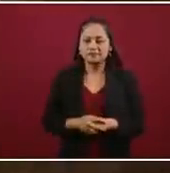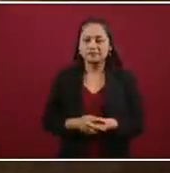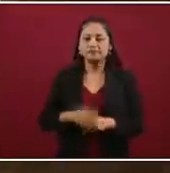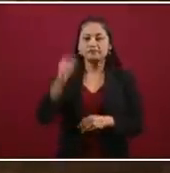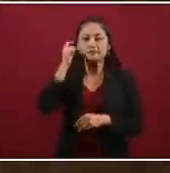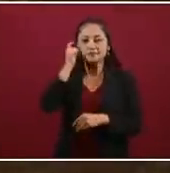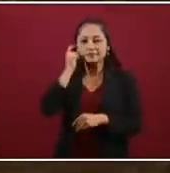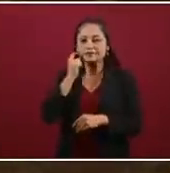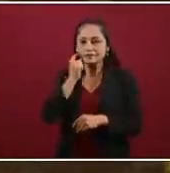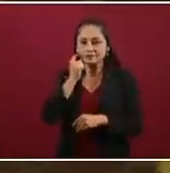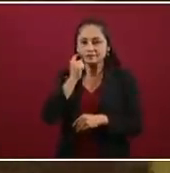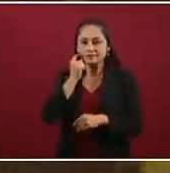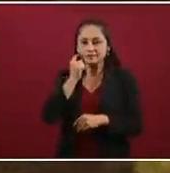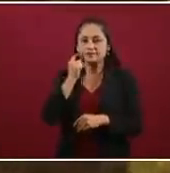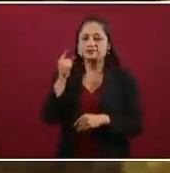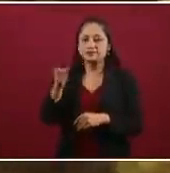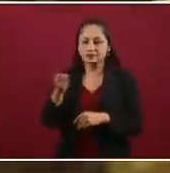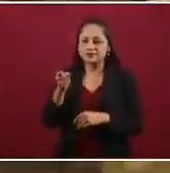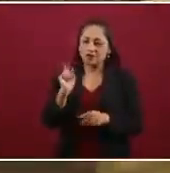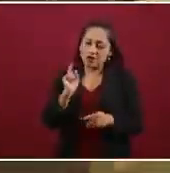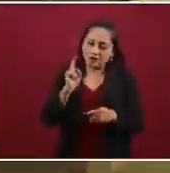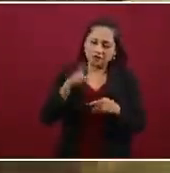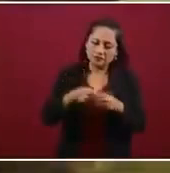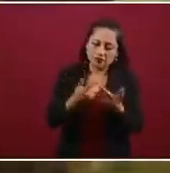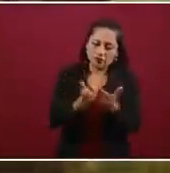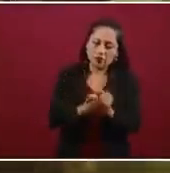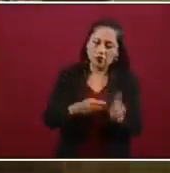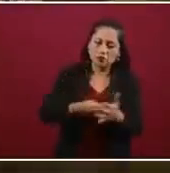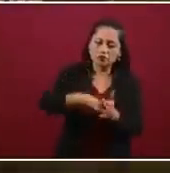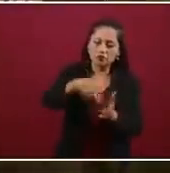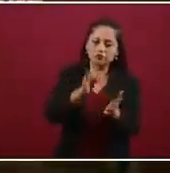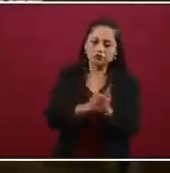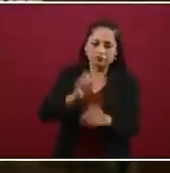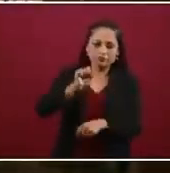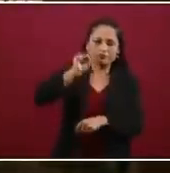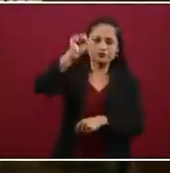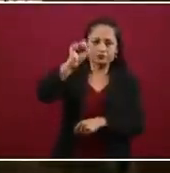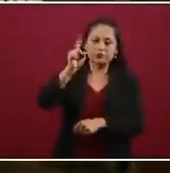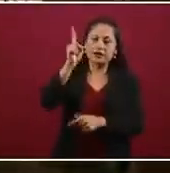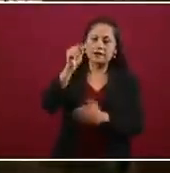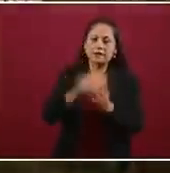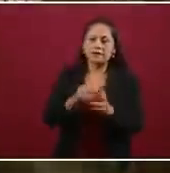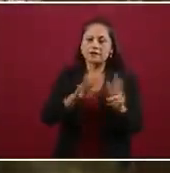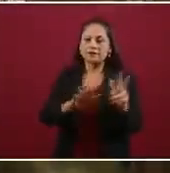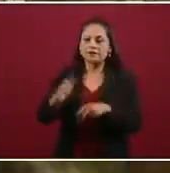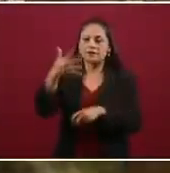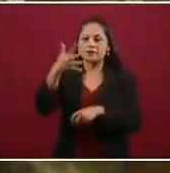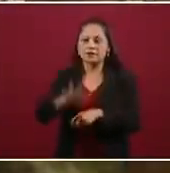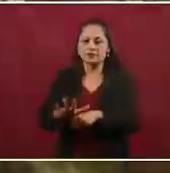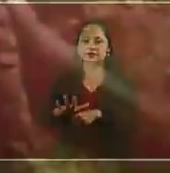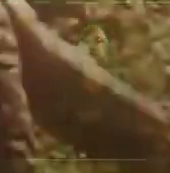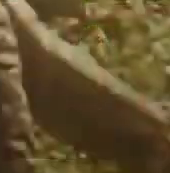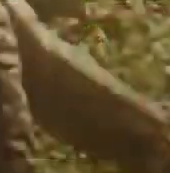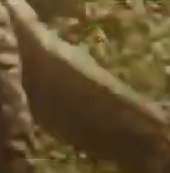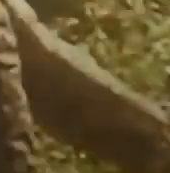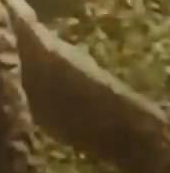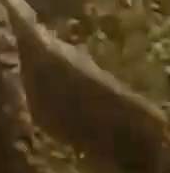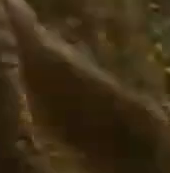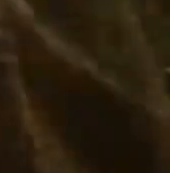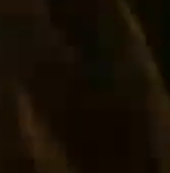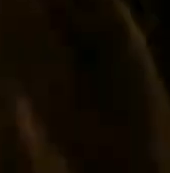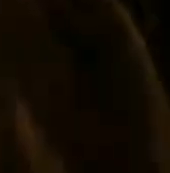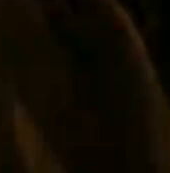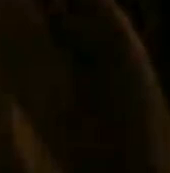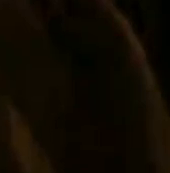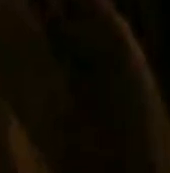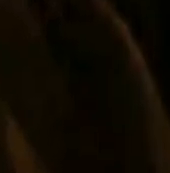Vicente Guerrero se sumó al movimiento insurgente en 1810 bajo el mando de José María Morelos y Hermenegildo Galeana. Durante su